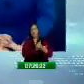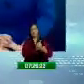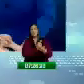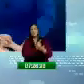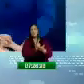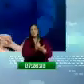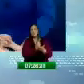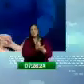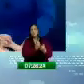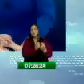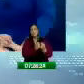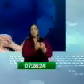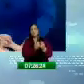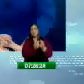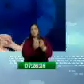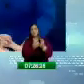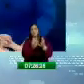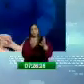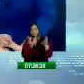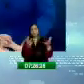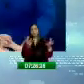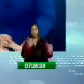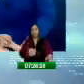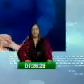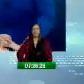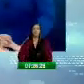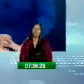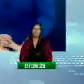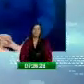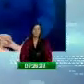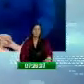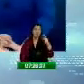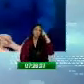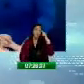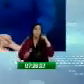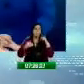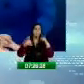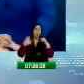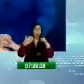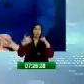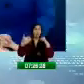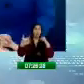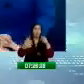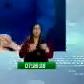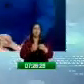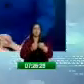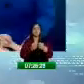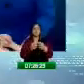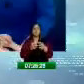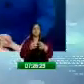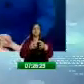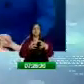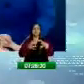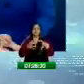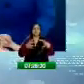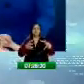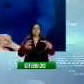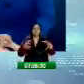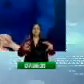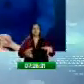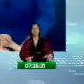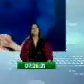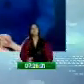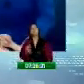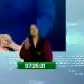un incremento, una duplicidad de los casos durante 4 semanas aproximadamente. Posterior a eso,